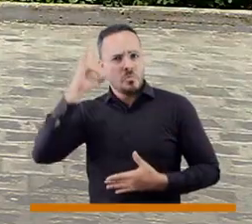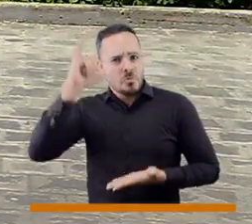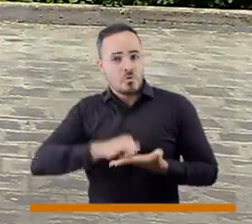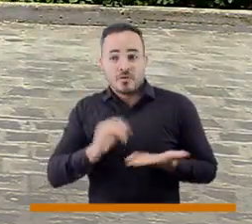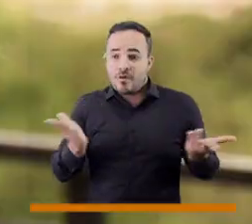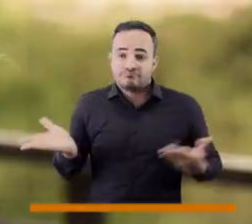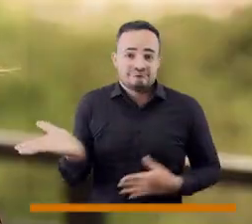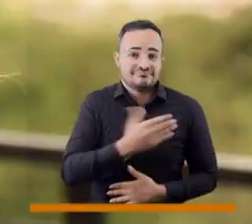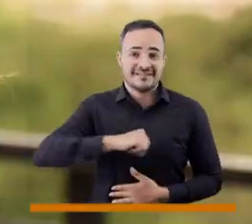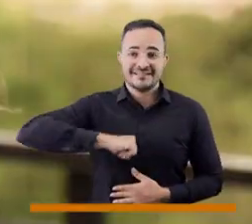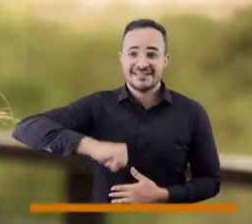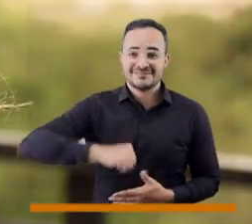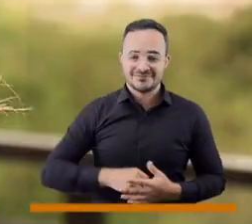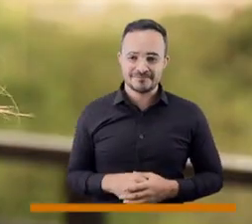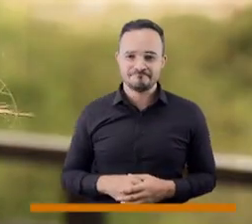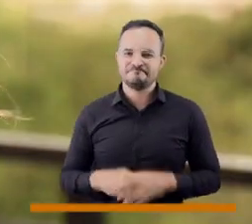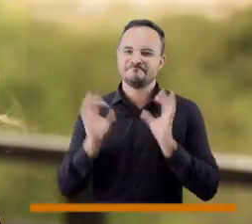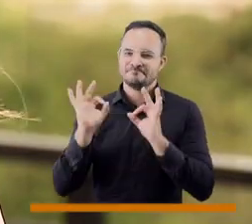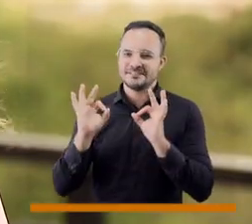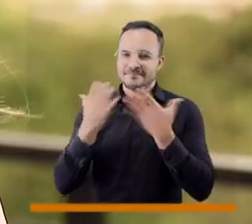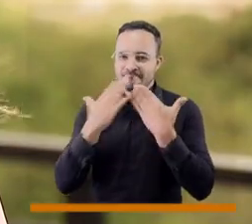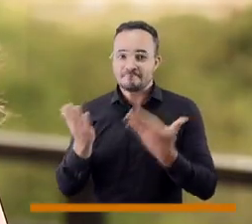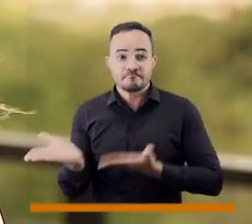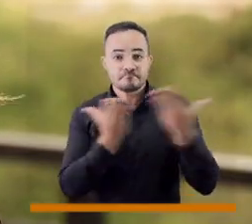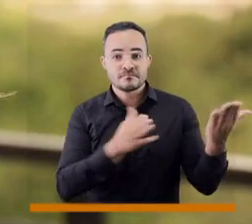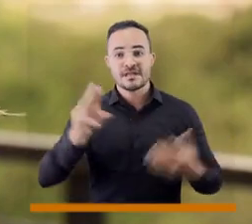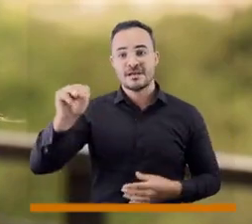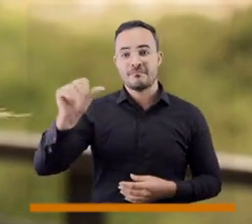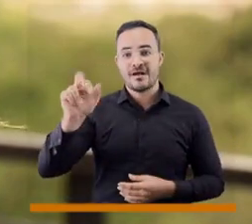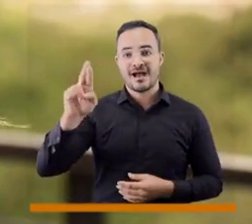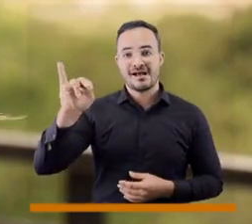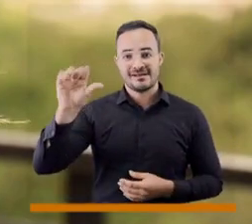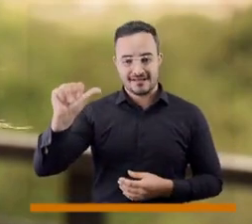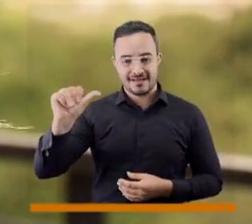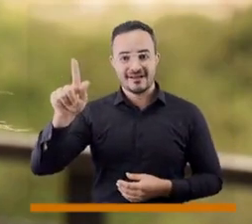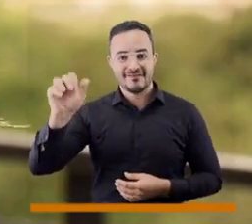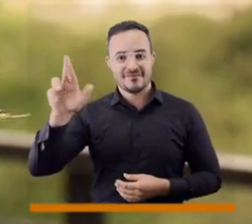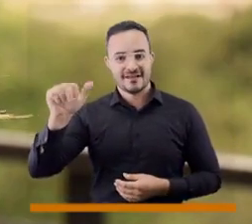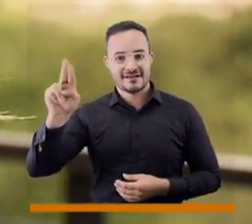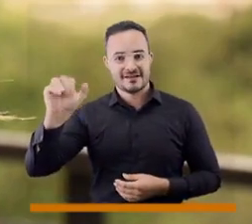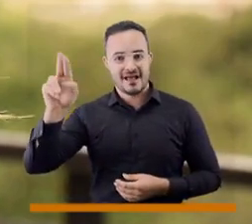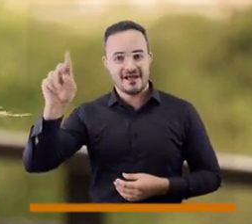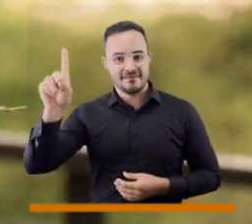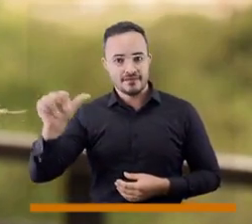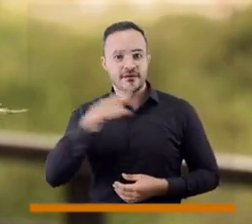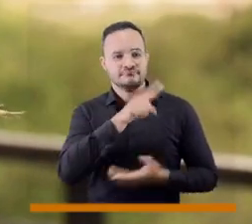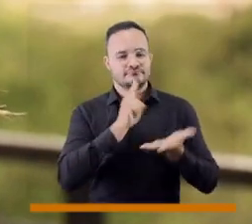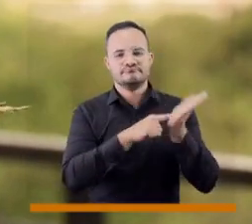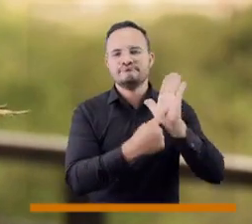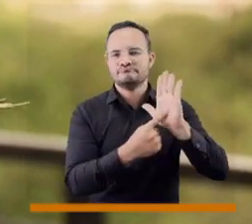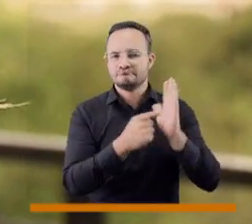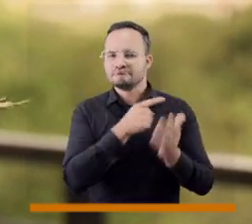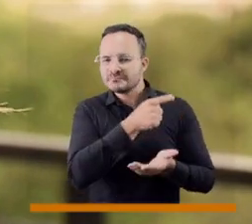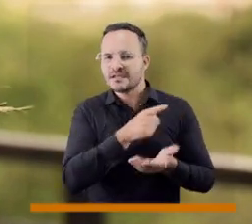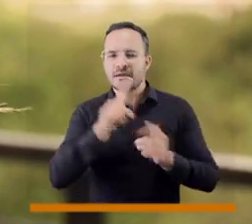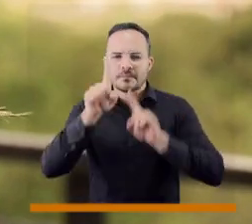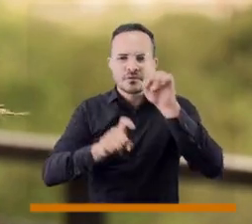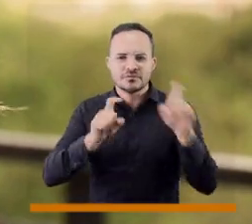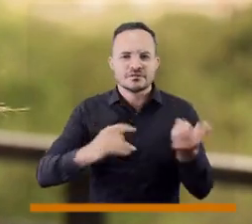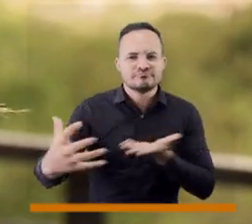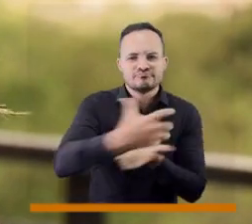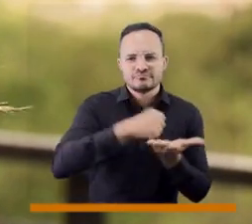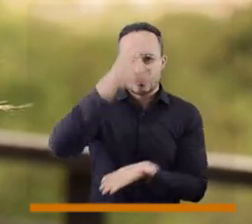colombianos. Pues bueno, vámonos entonces con María Fernanda Córdoba, quien tiene la pregunta para que ustedes, televidentes, puedan